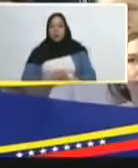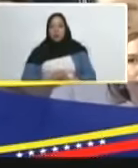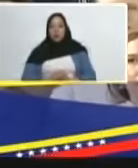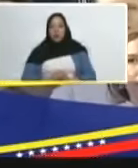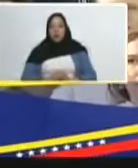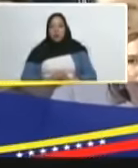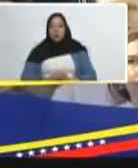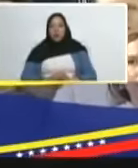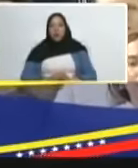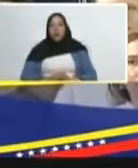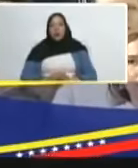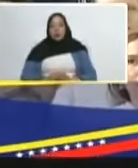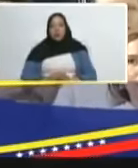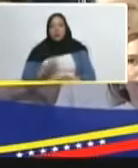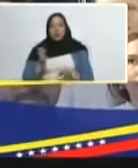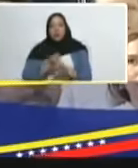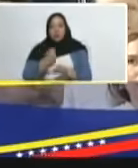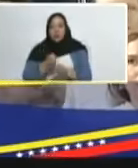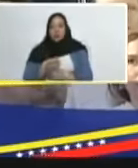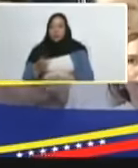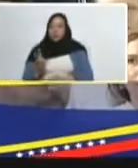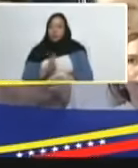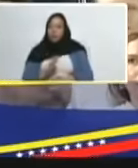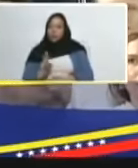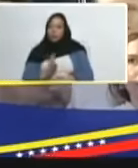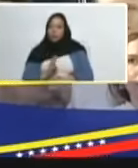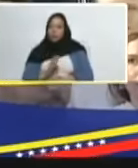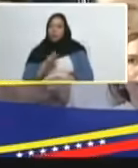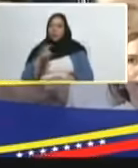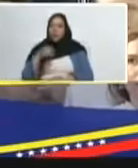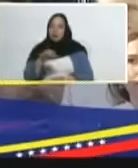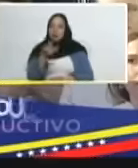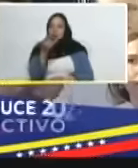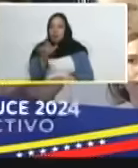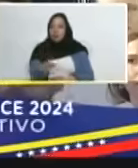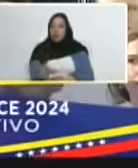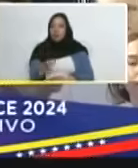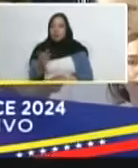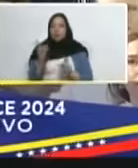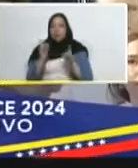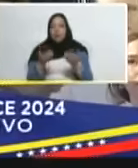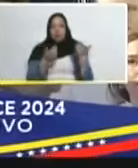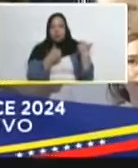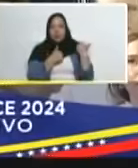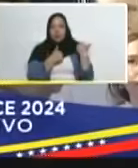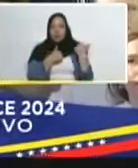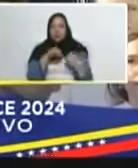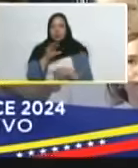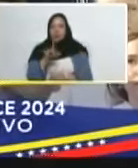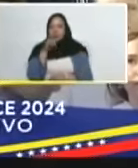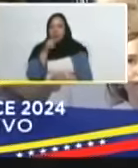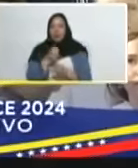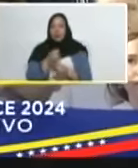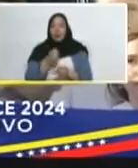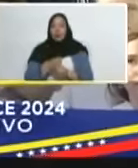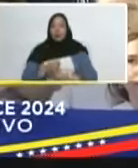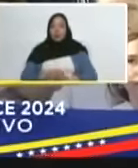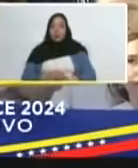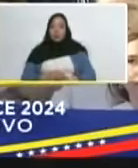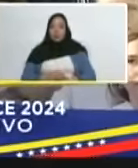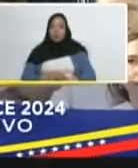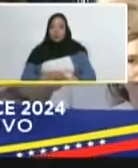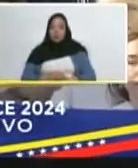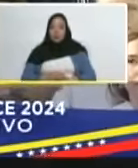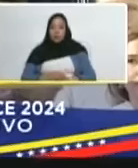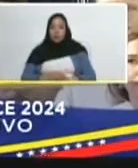esa Venezuela próspera, a esa Venezuela productiva, a esa Venezuela que está reverdeciendo y que está renaciendo. Y eso es gracias también a las políticas